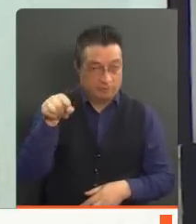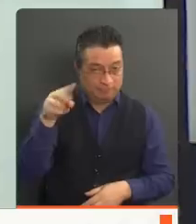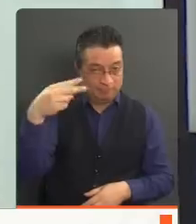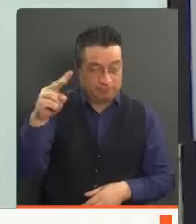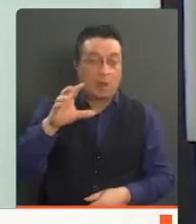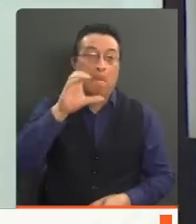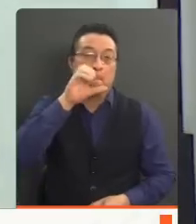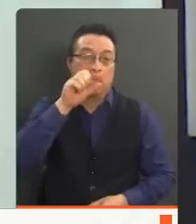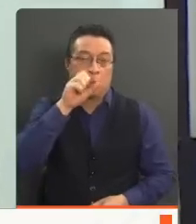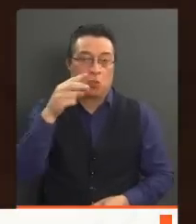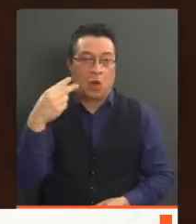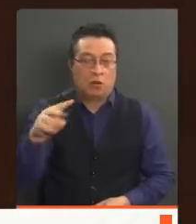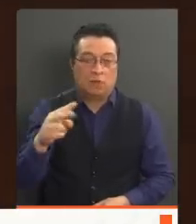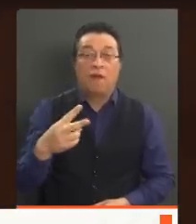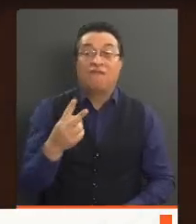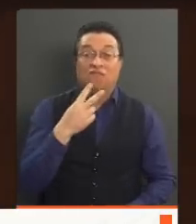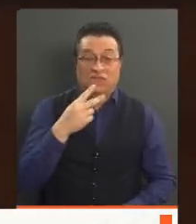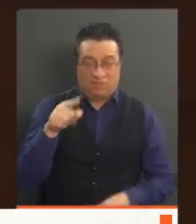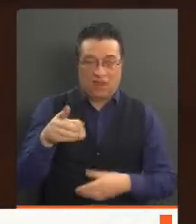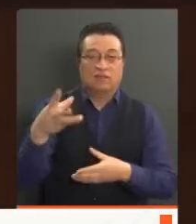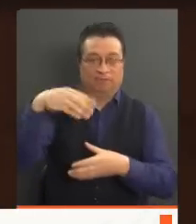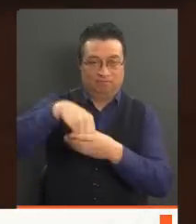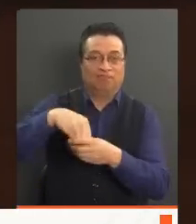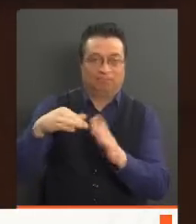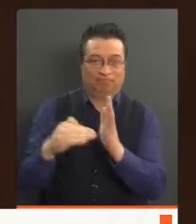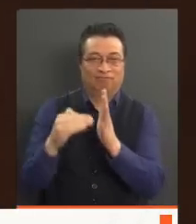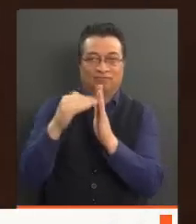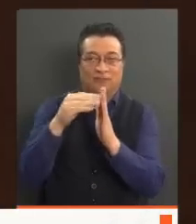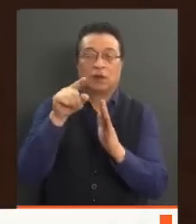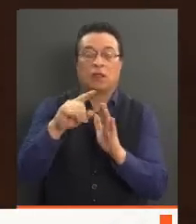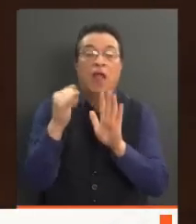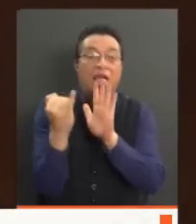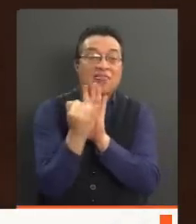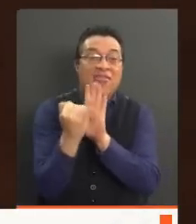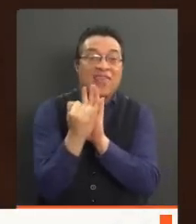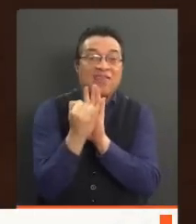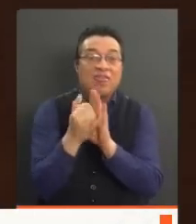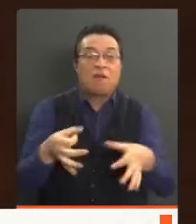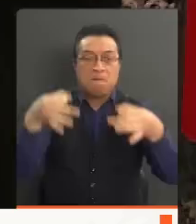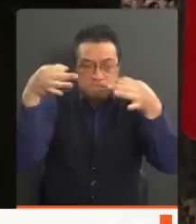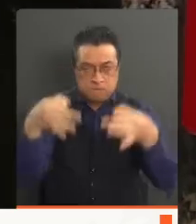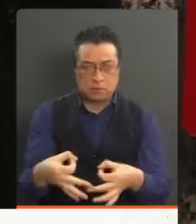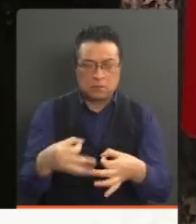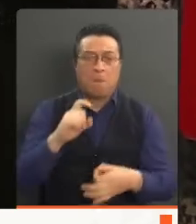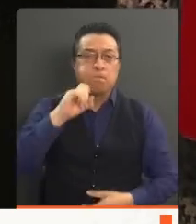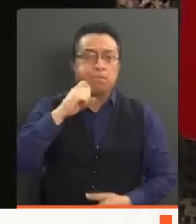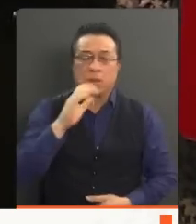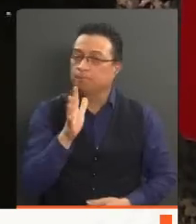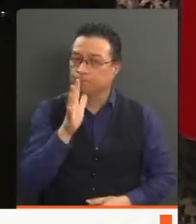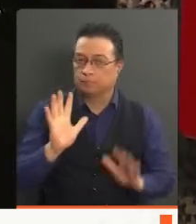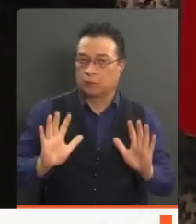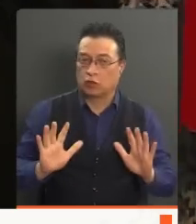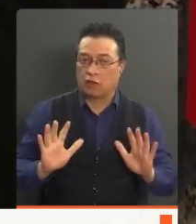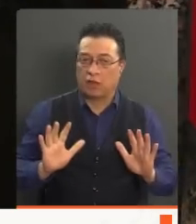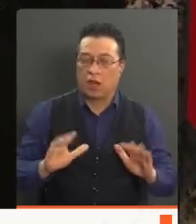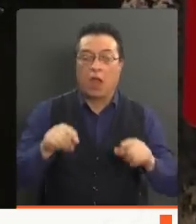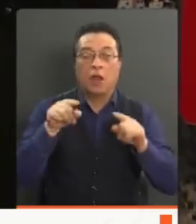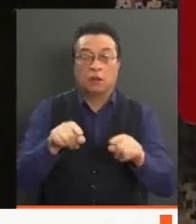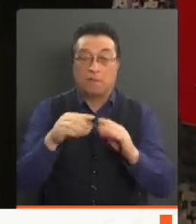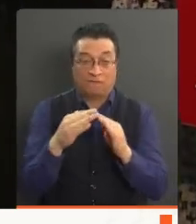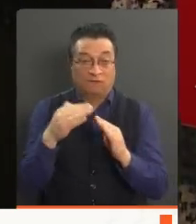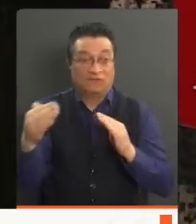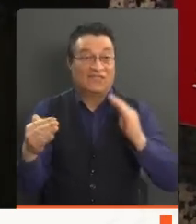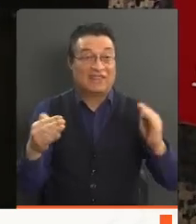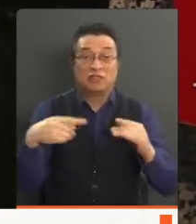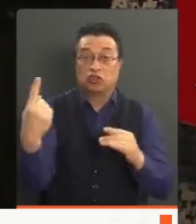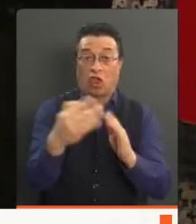peruana y residente del lugar, aunque su identidad no está confirmada oficialmente. De todas maneras, para los vecinos del